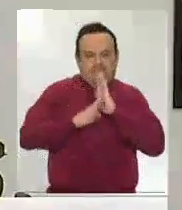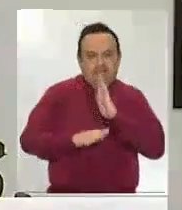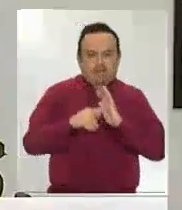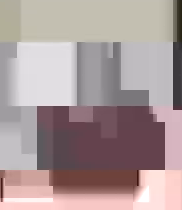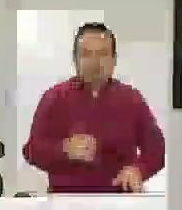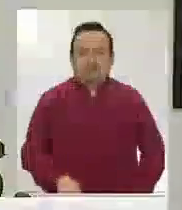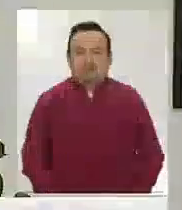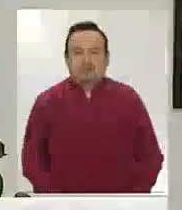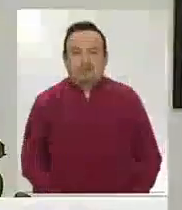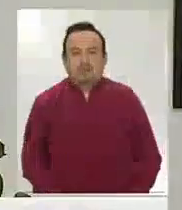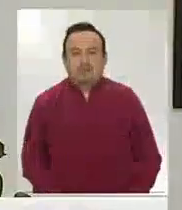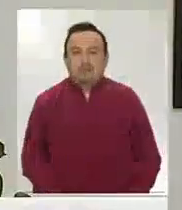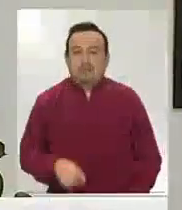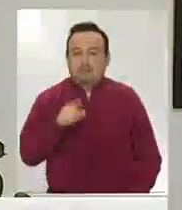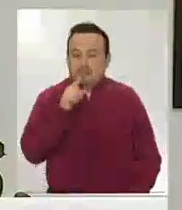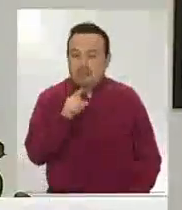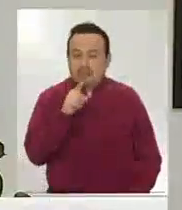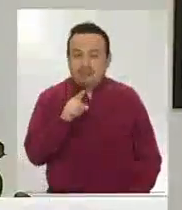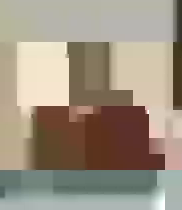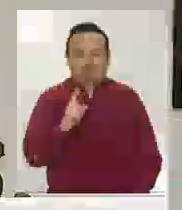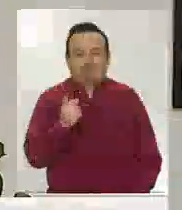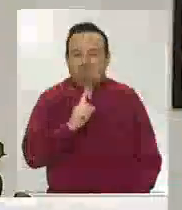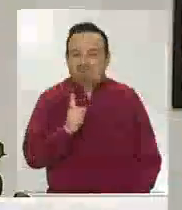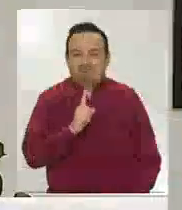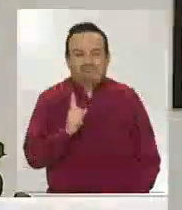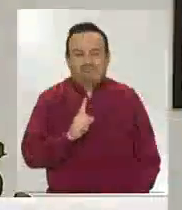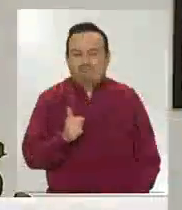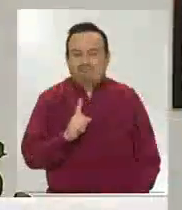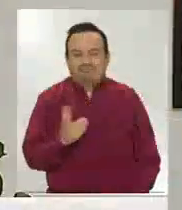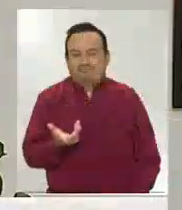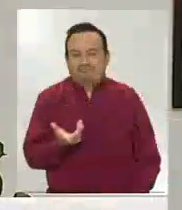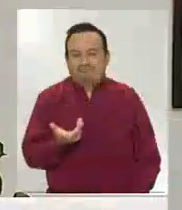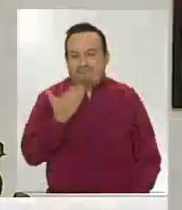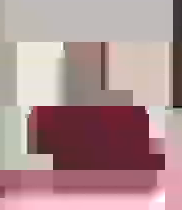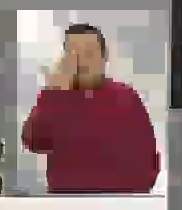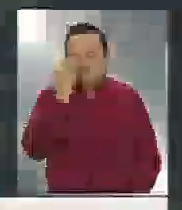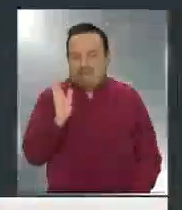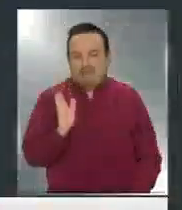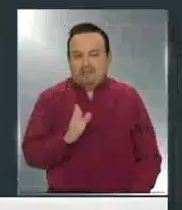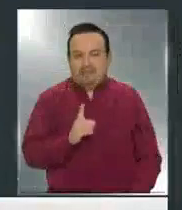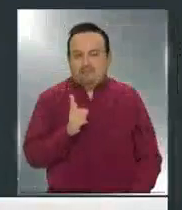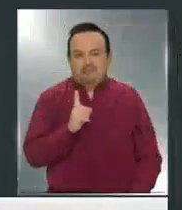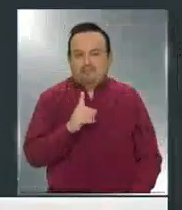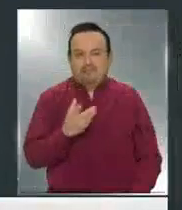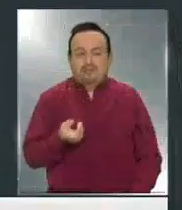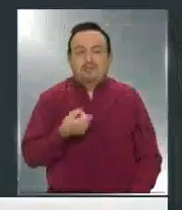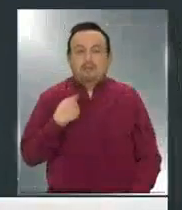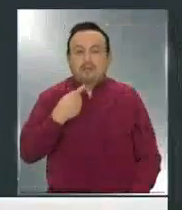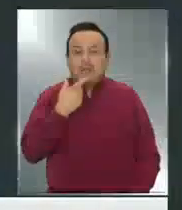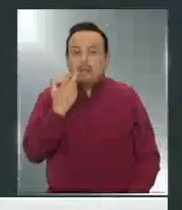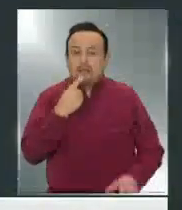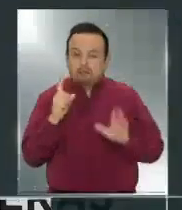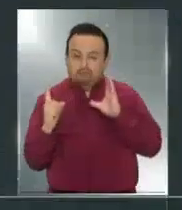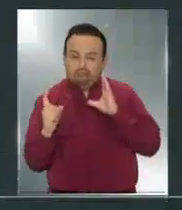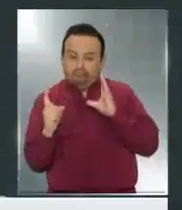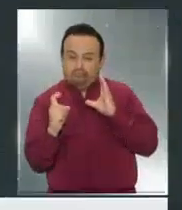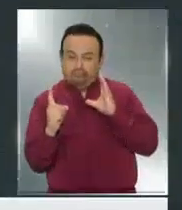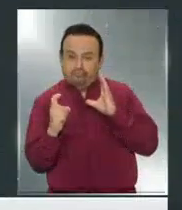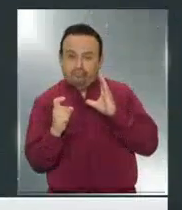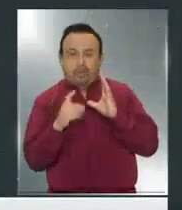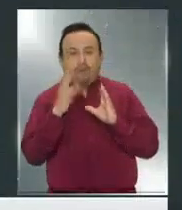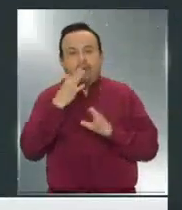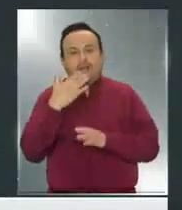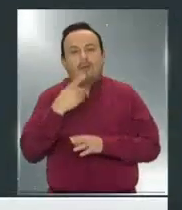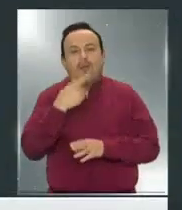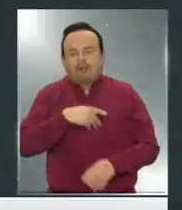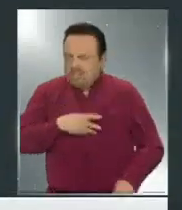una N95. Por lo tanto, esta de acá en realidad es absolutamente inútil. Vamos a simular un estornudo, presión de un desodorante que